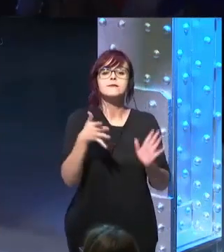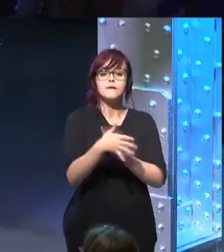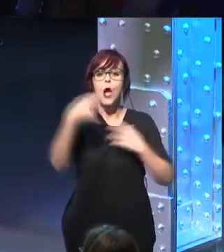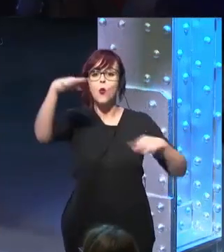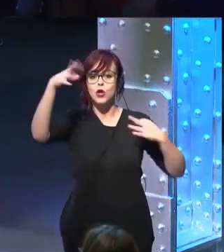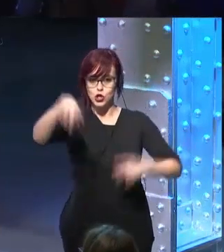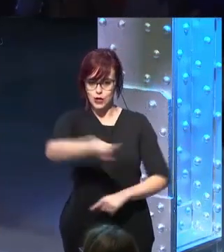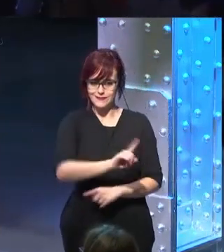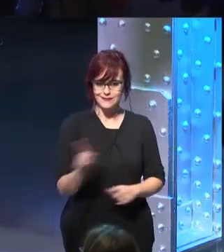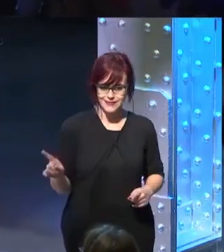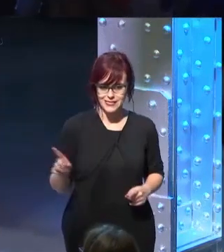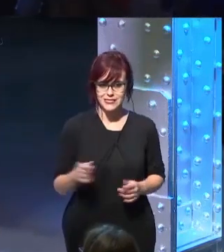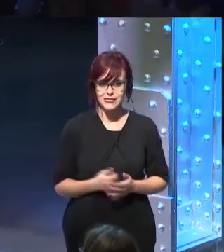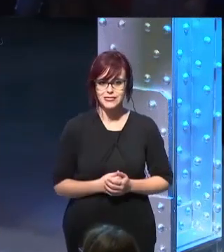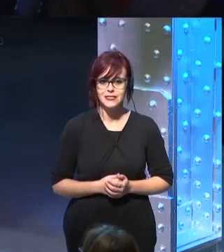las únicas.